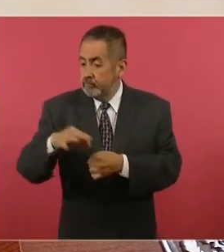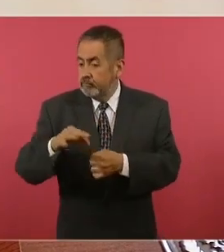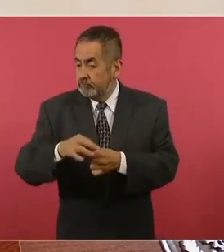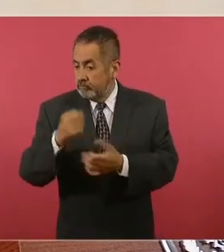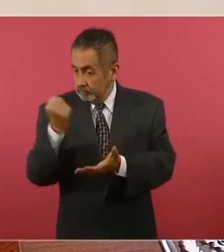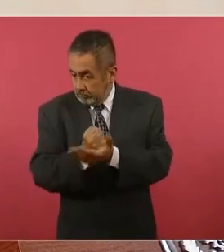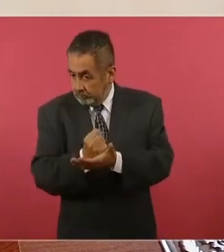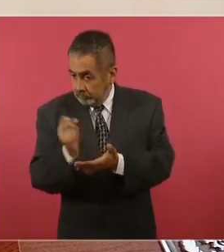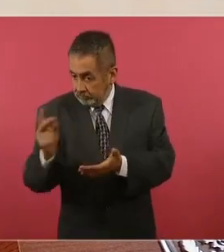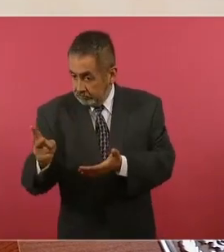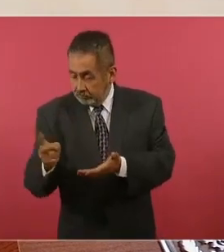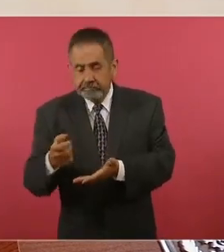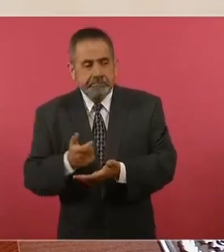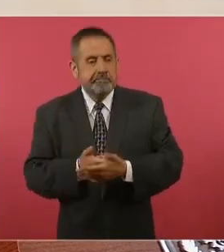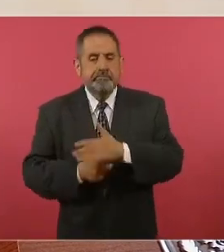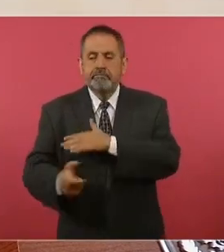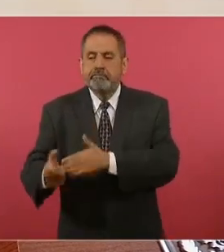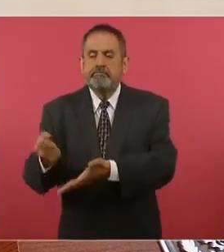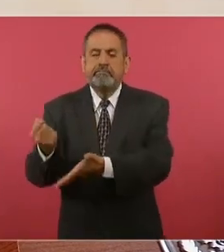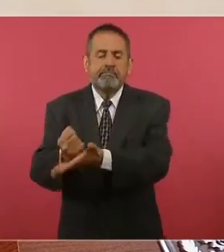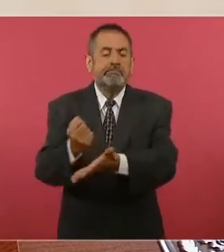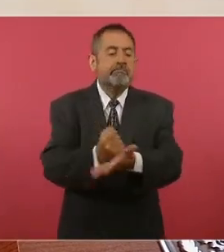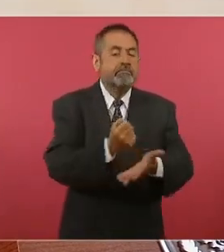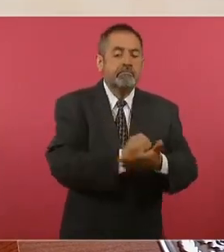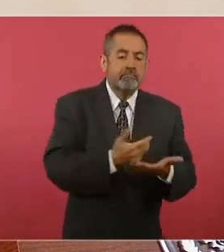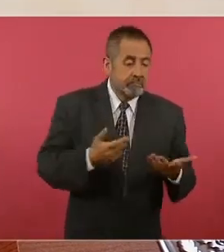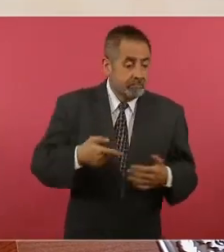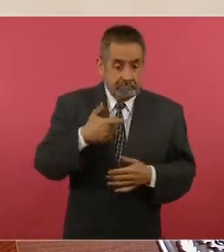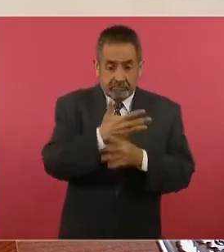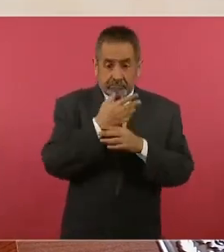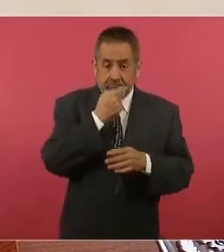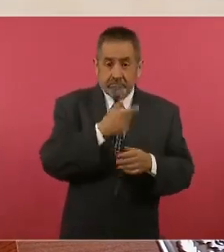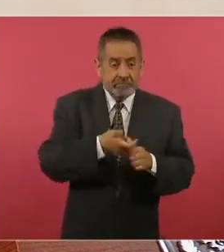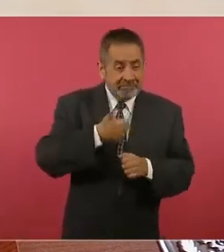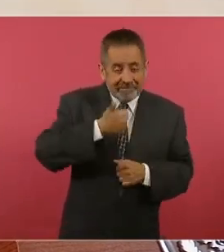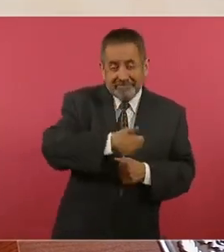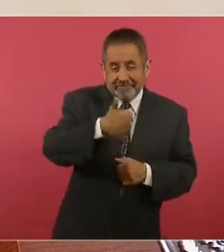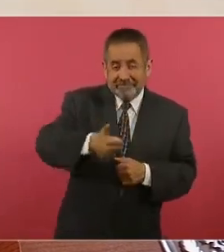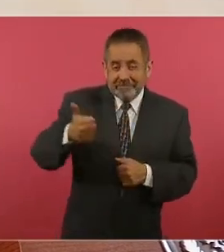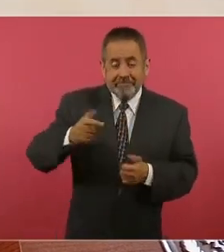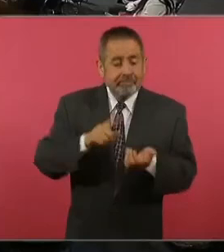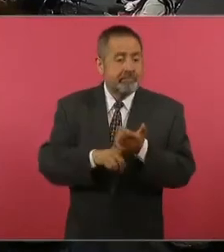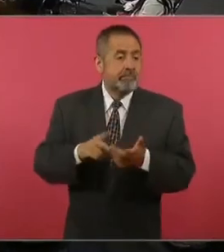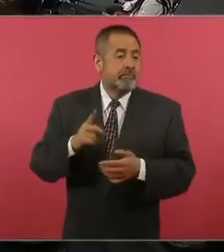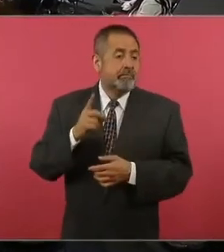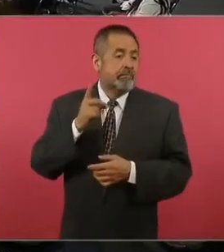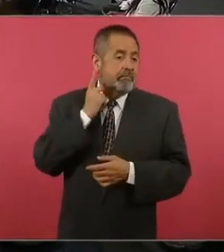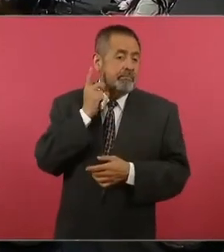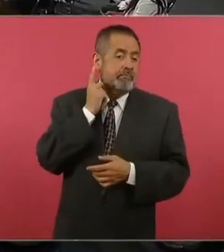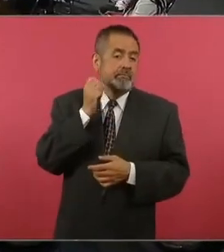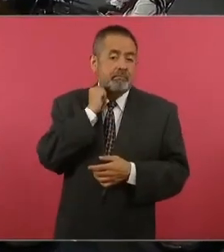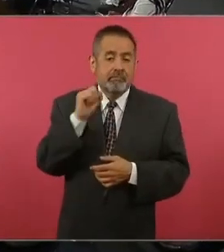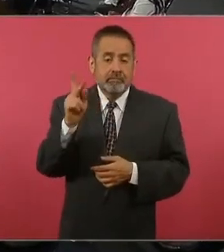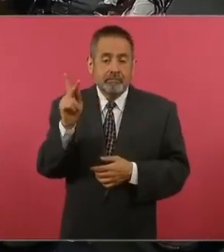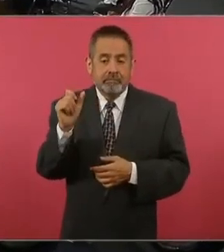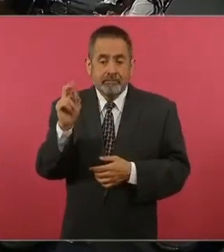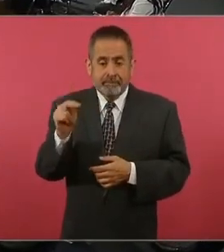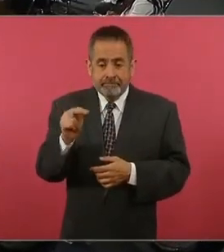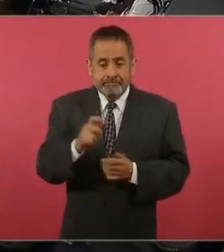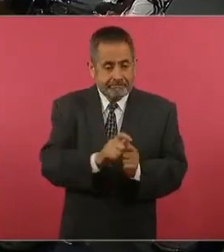de cómo se le entregó dinero a legisladores del PAN.